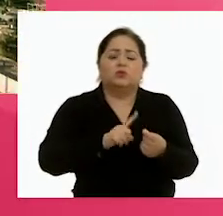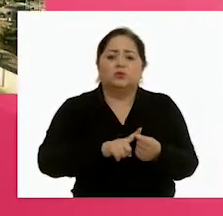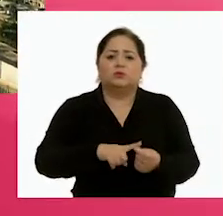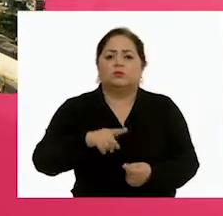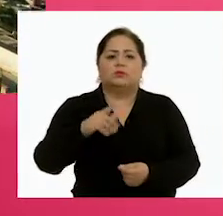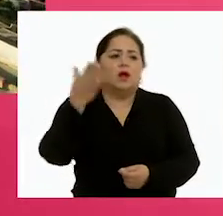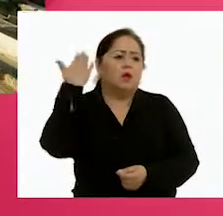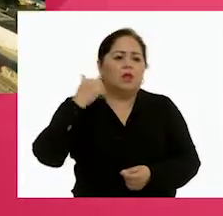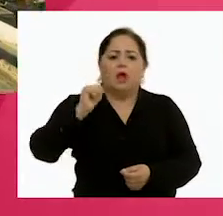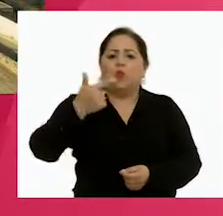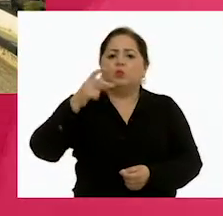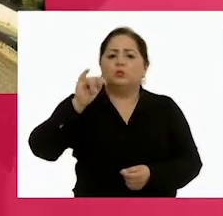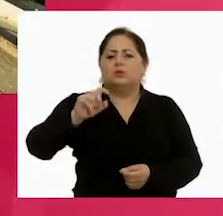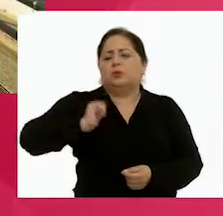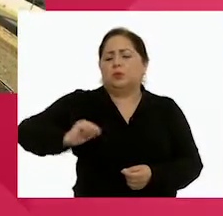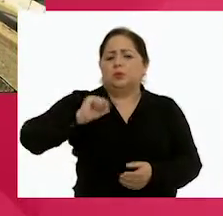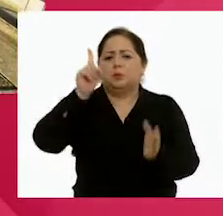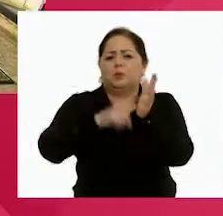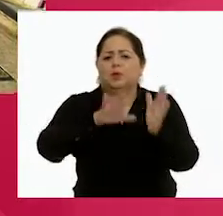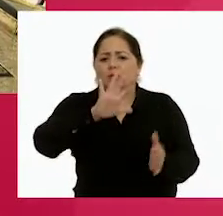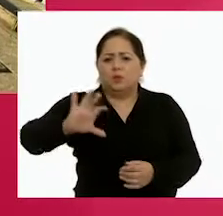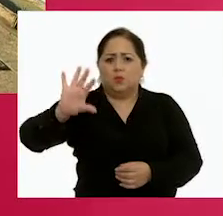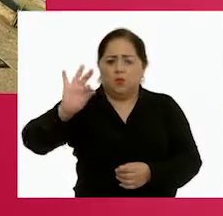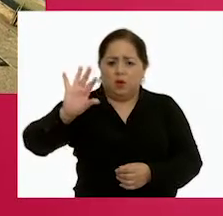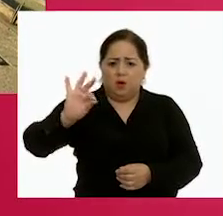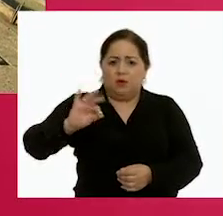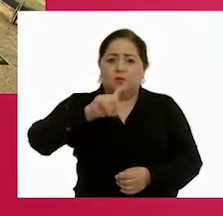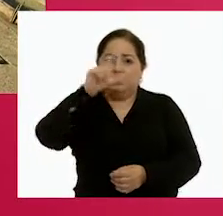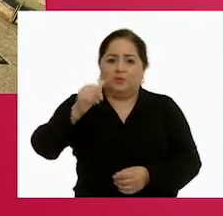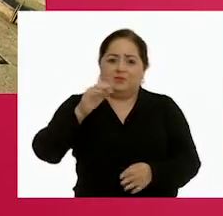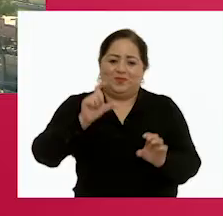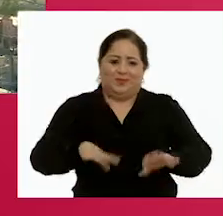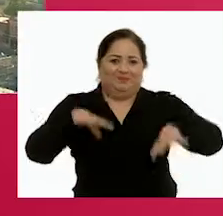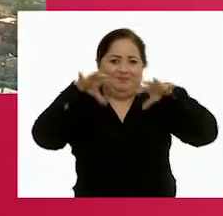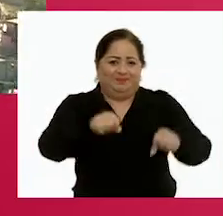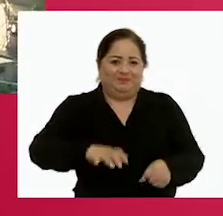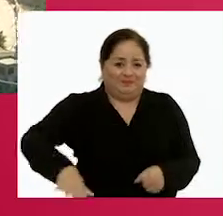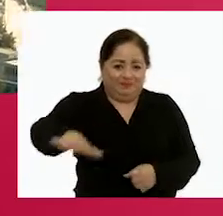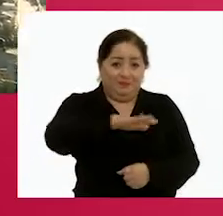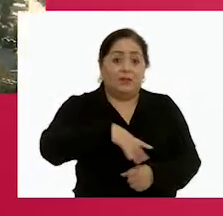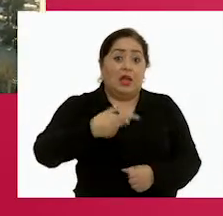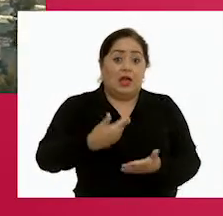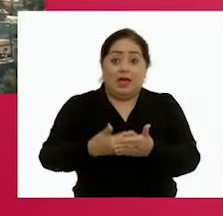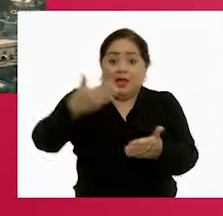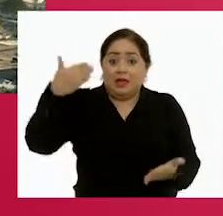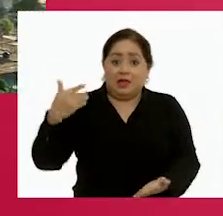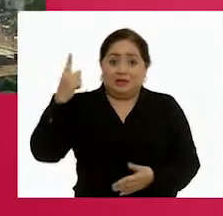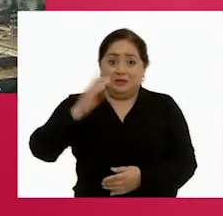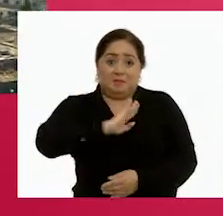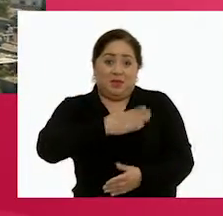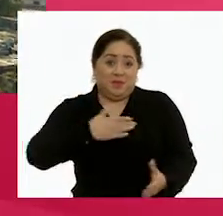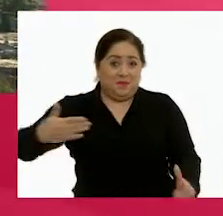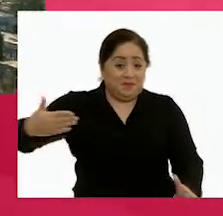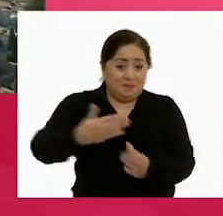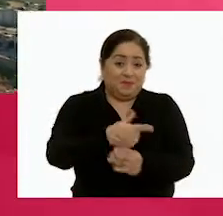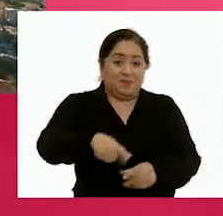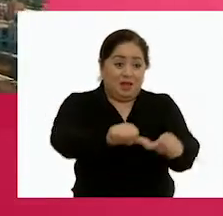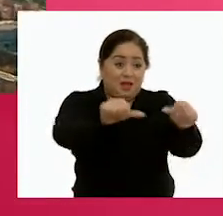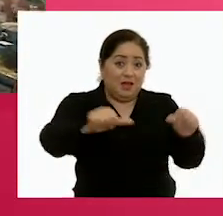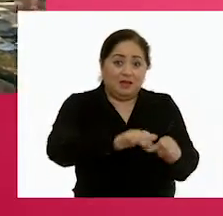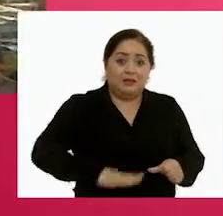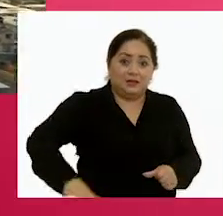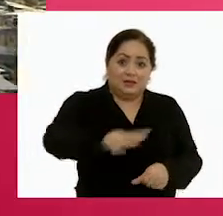frailes agustinos en el año 1540 tras la conquista. Antes de la llegada de los españoles, el área que